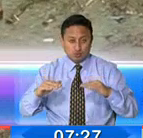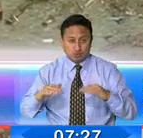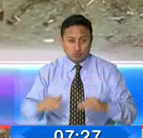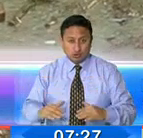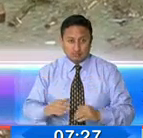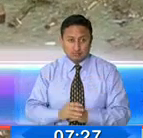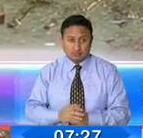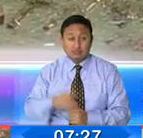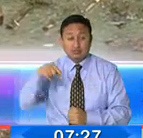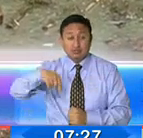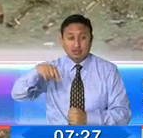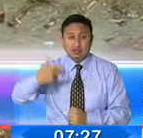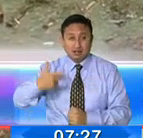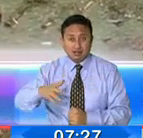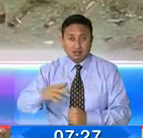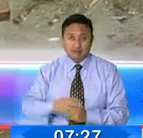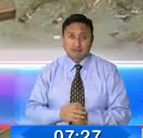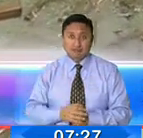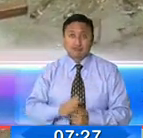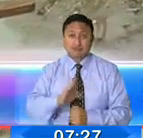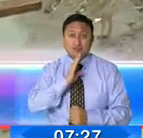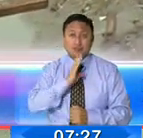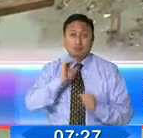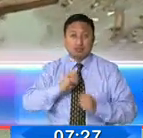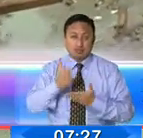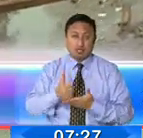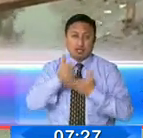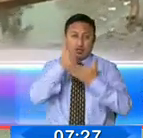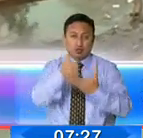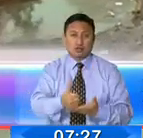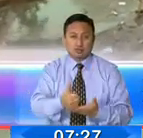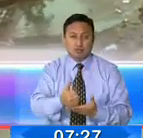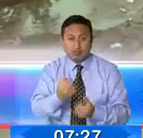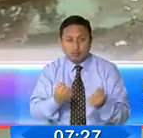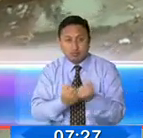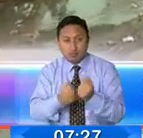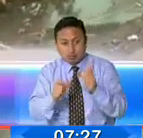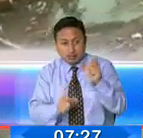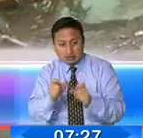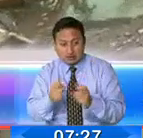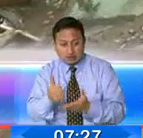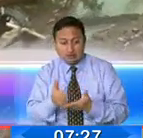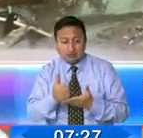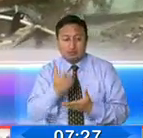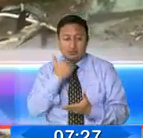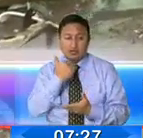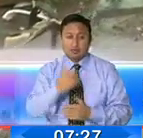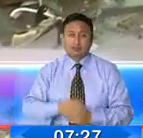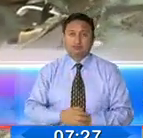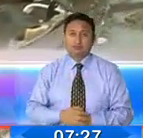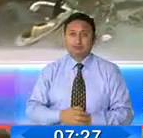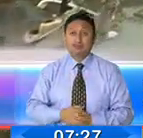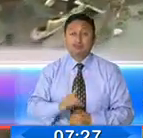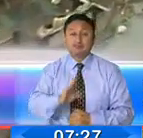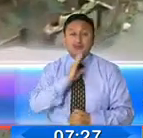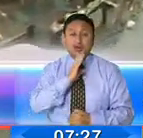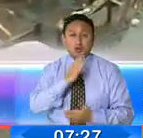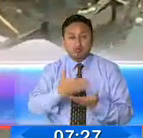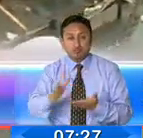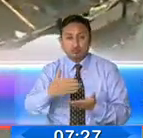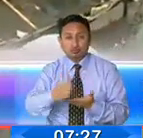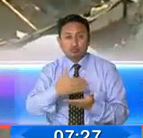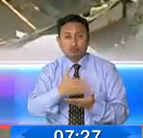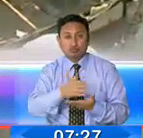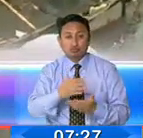altas, disminuya la cantidad de agua y podamos continuar apoyando a los ciudadanos para, sobre todo, evacuar el agua, evacuar la tierra